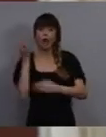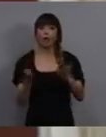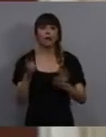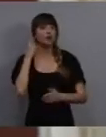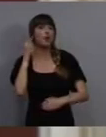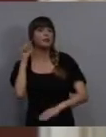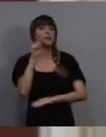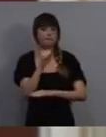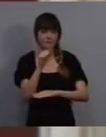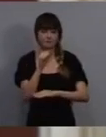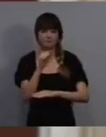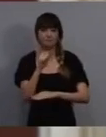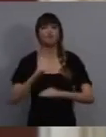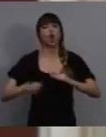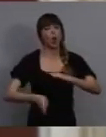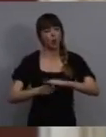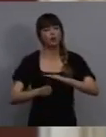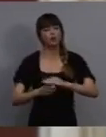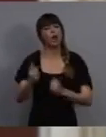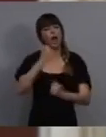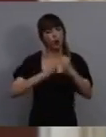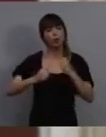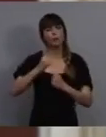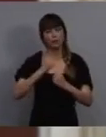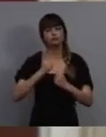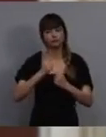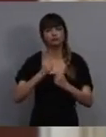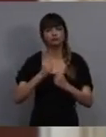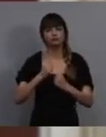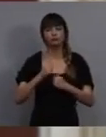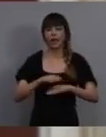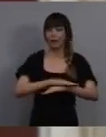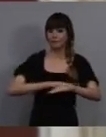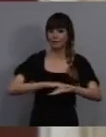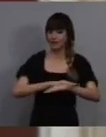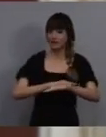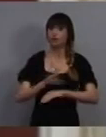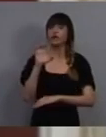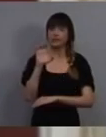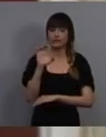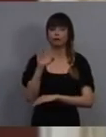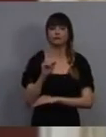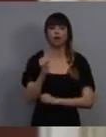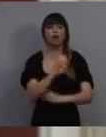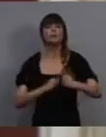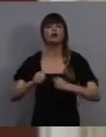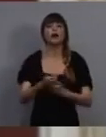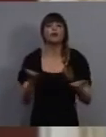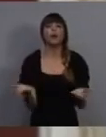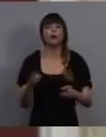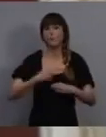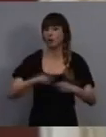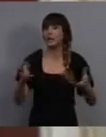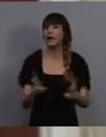gobierno continuista en el área económica y también en los ministerios llamados de estado va a priorizar las políticas sociales y más